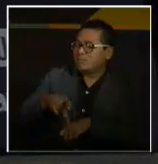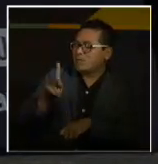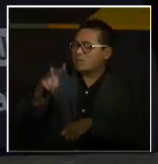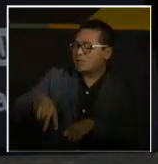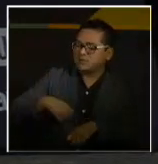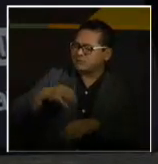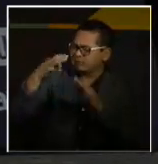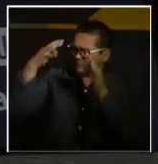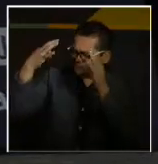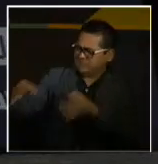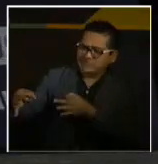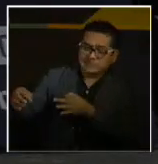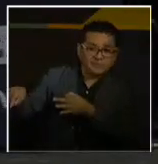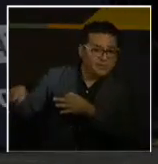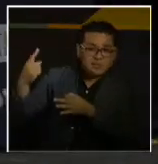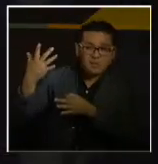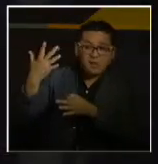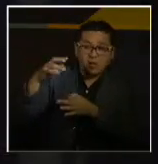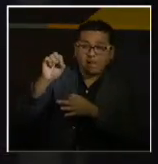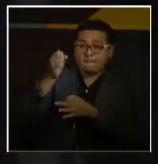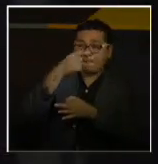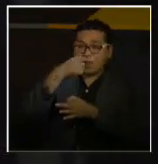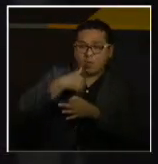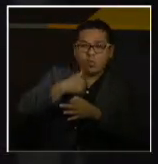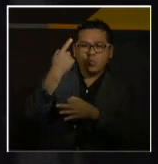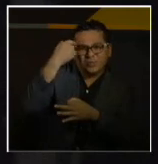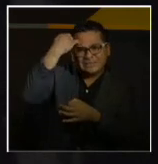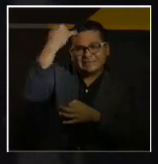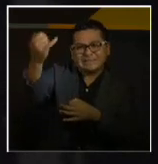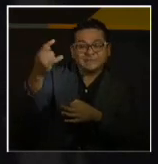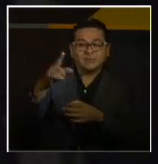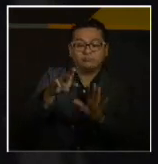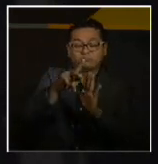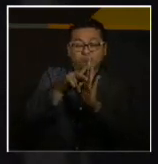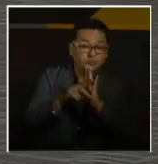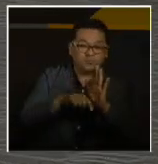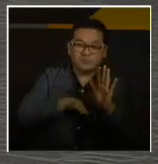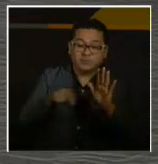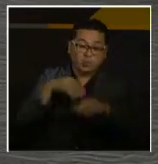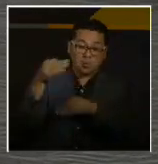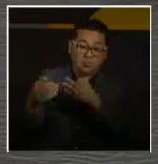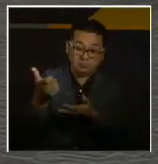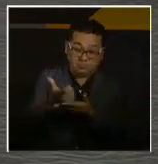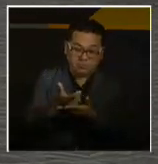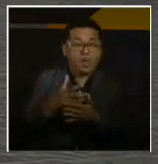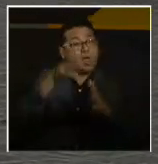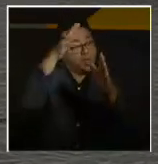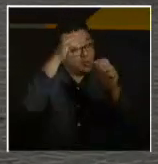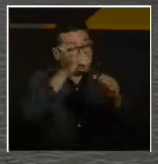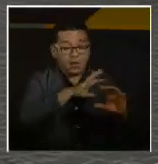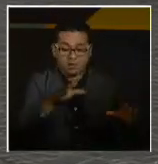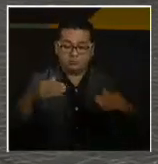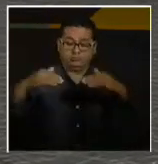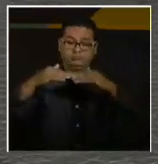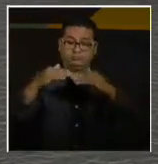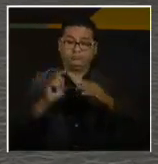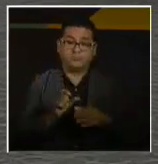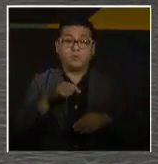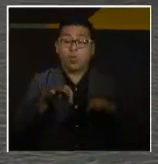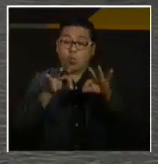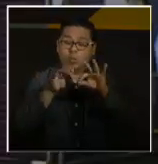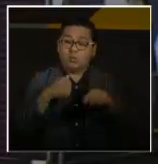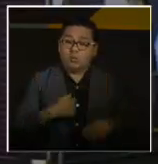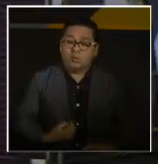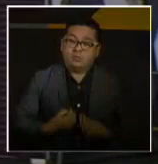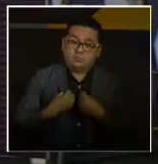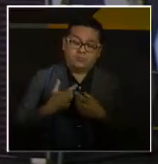evidentemente garantizarlo desde el presupuesto, con una planeación óptima donde todos estemos acorde de que la